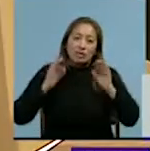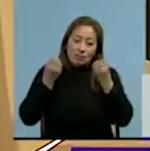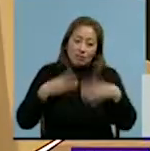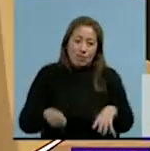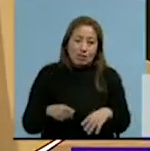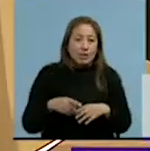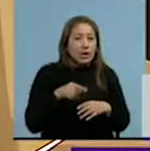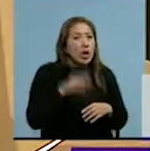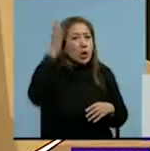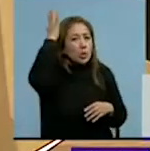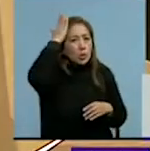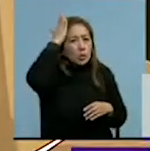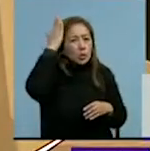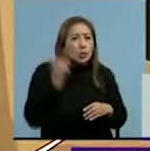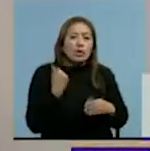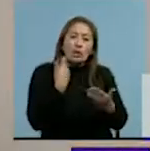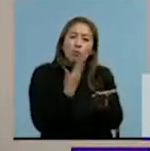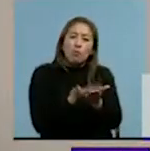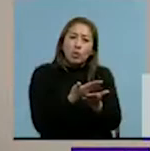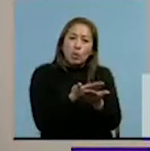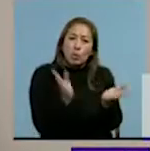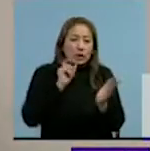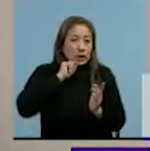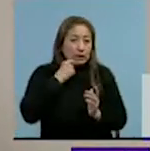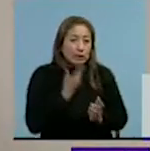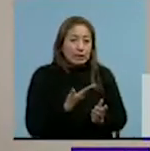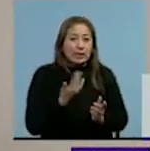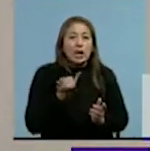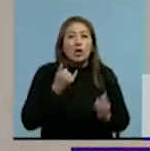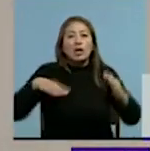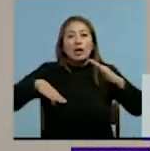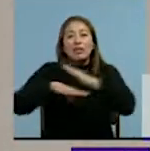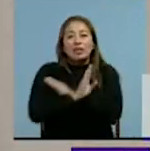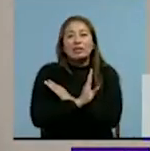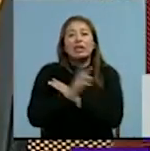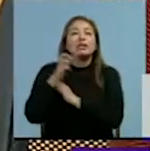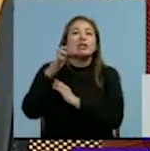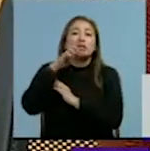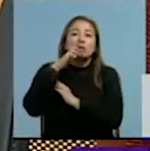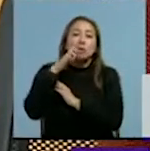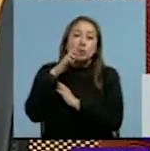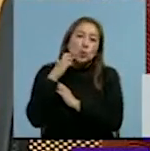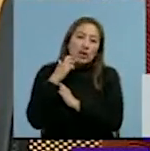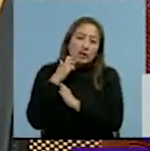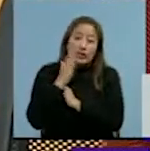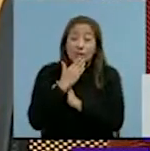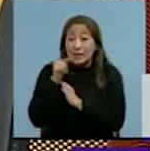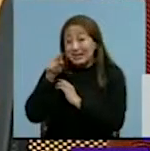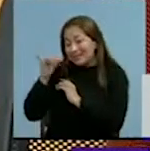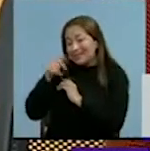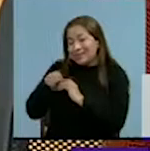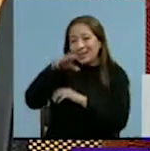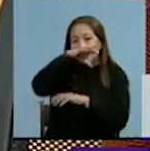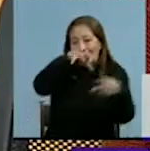en la parte cultural hay una propuesta muy valiosa en avenida 19 de abril exactamente es la feria de artesanías